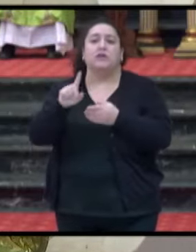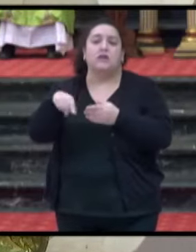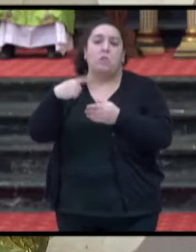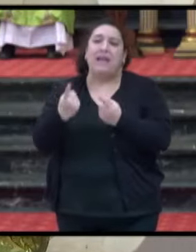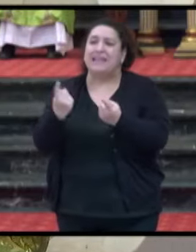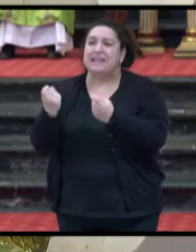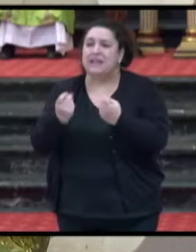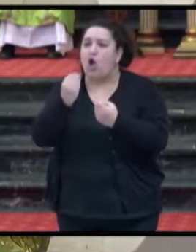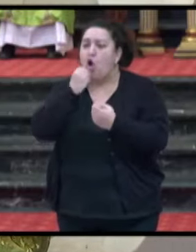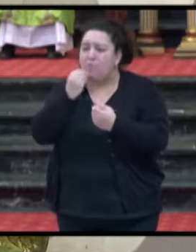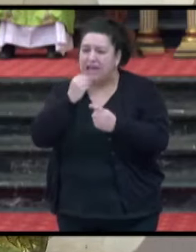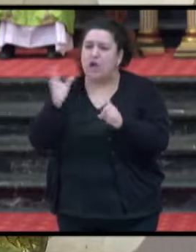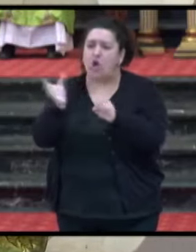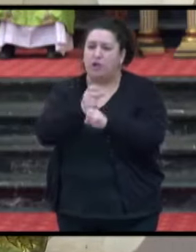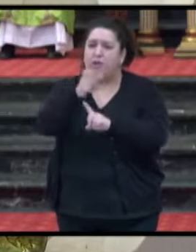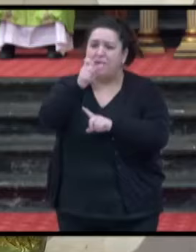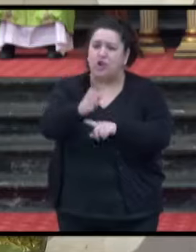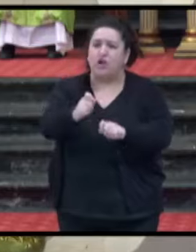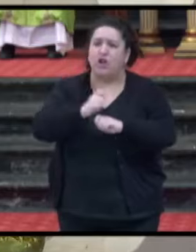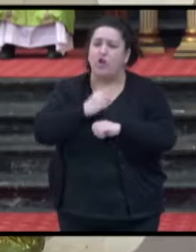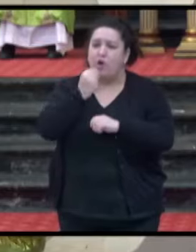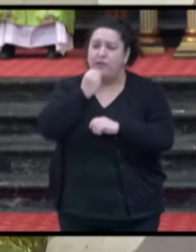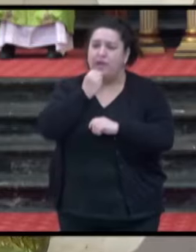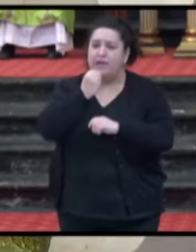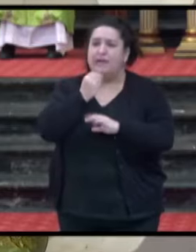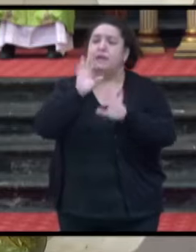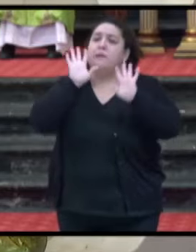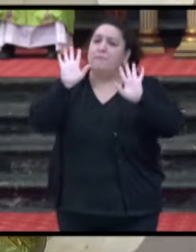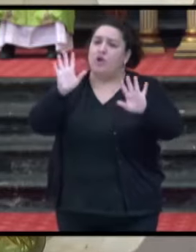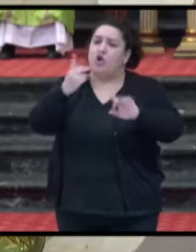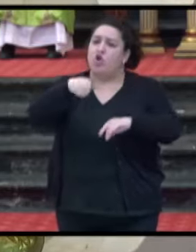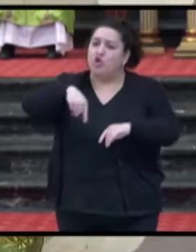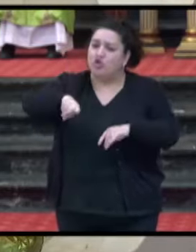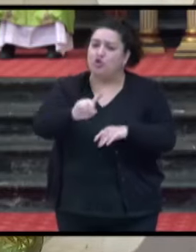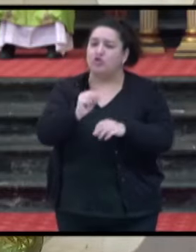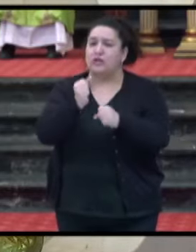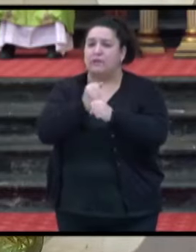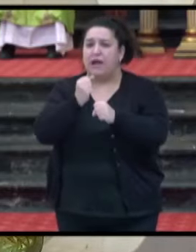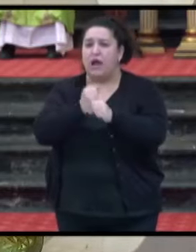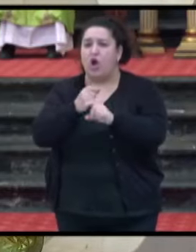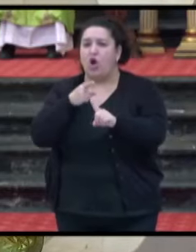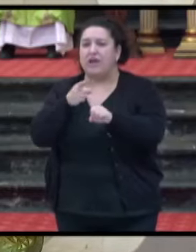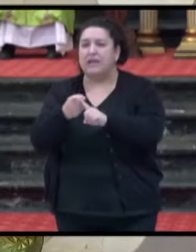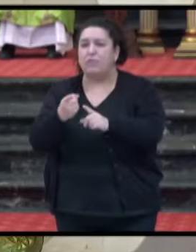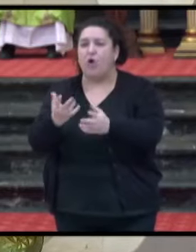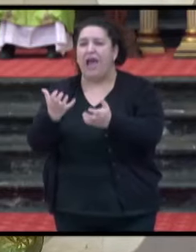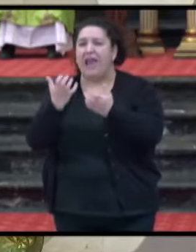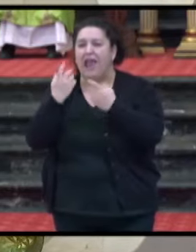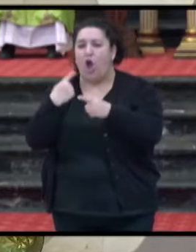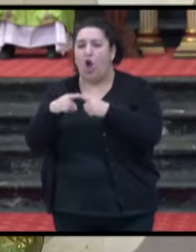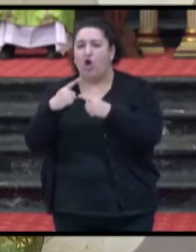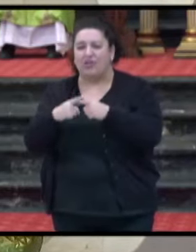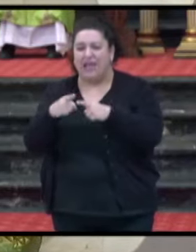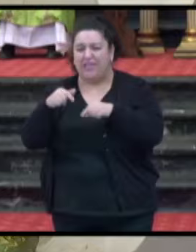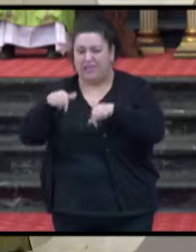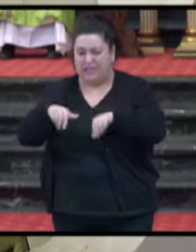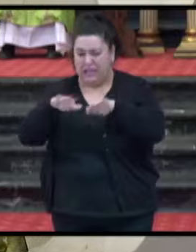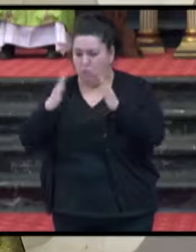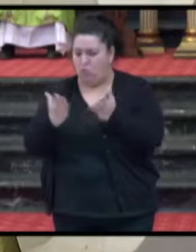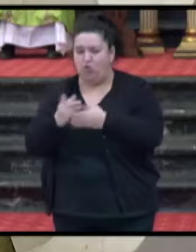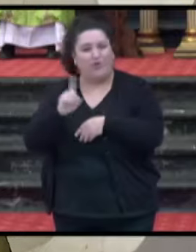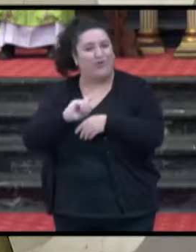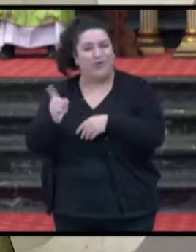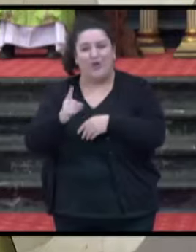de pan pero no para ganar bienes de este mundo sino que lo